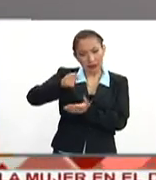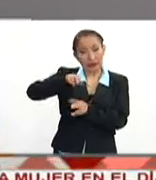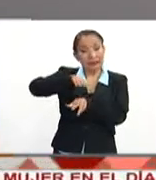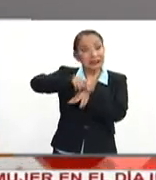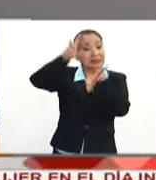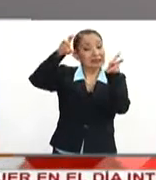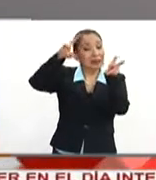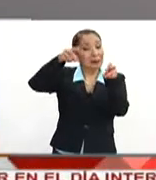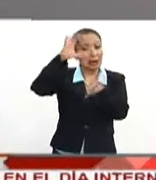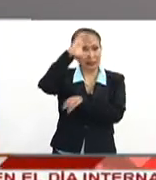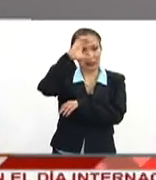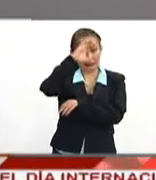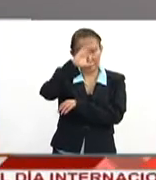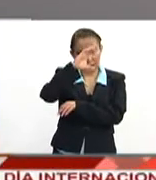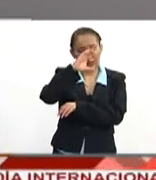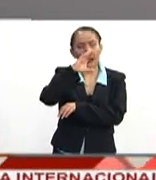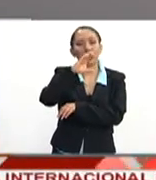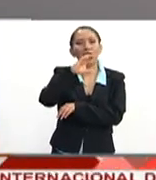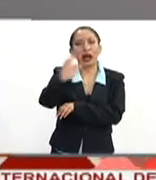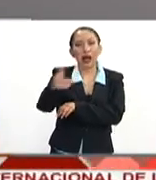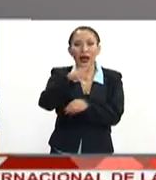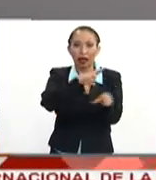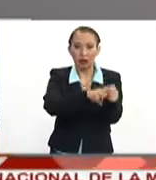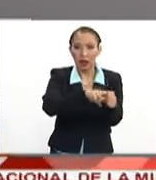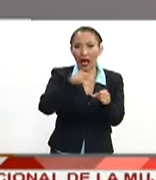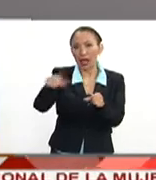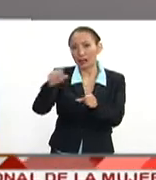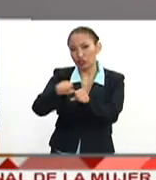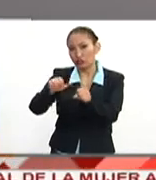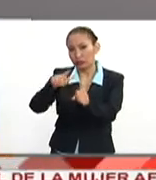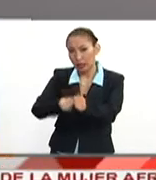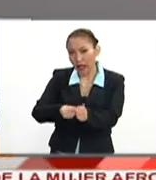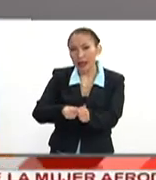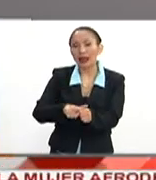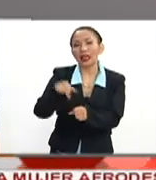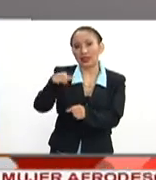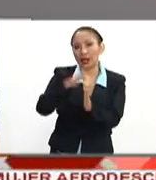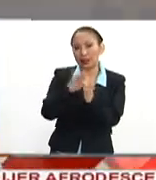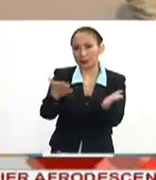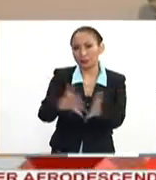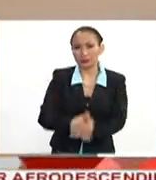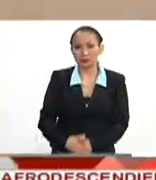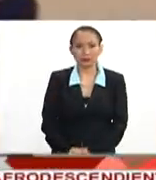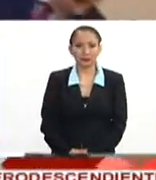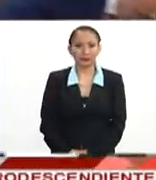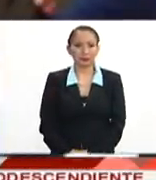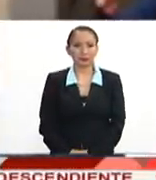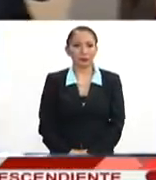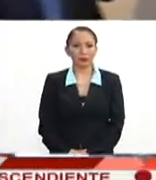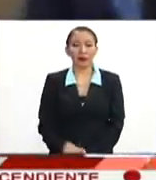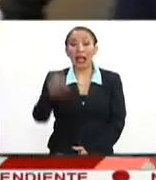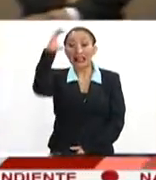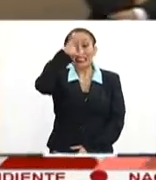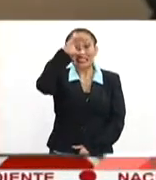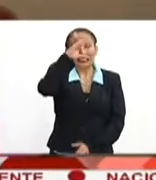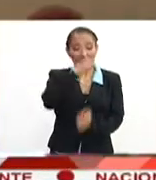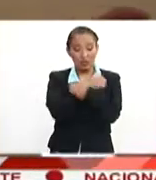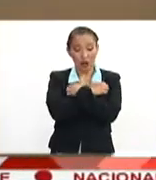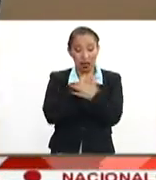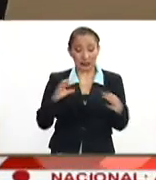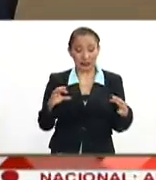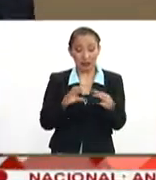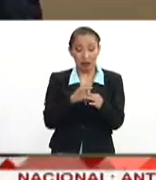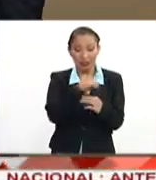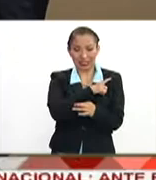relacionados con las ciencias, tanto naturales como sociales, de estos libros. La ciencia y la